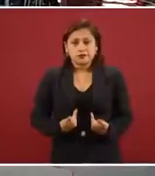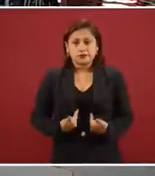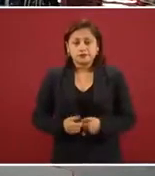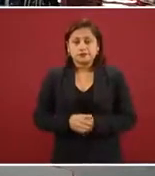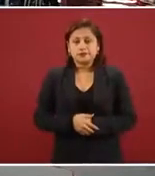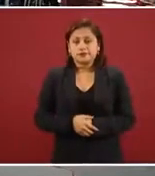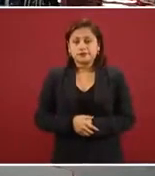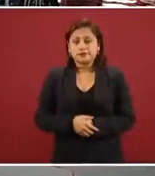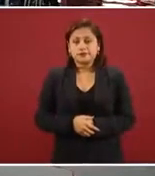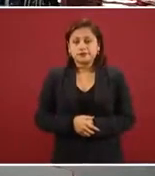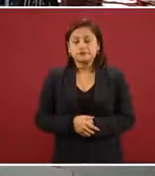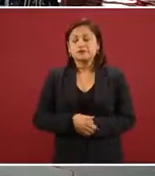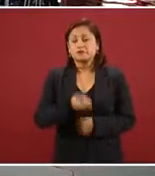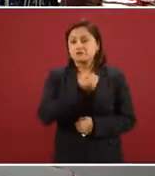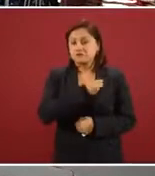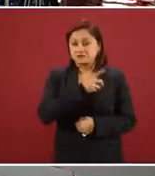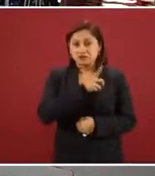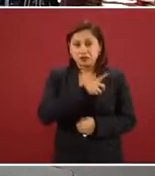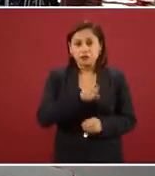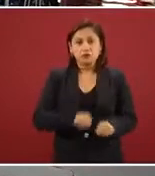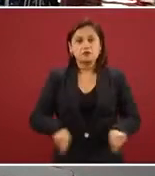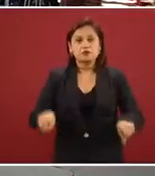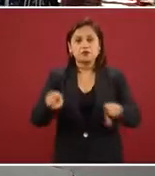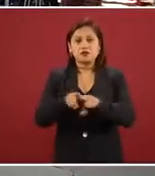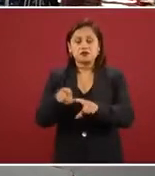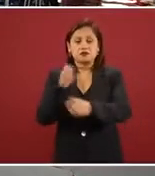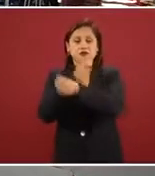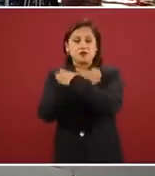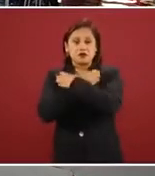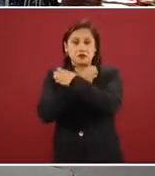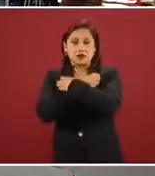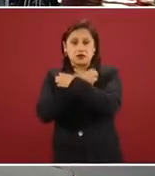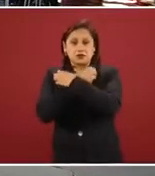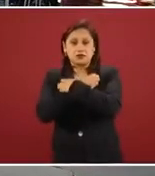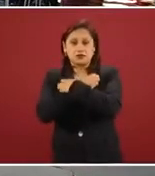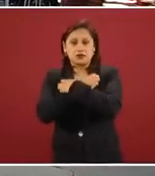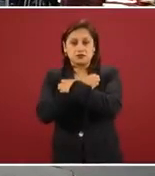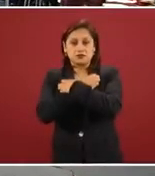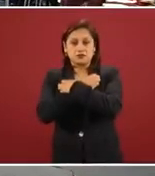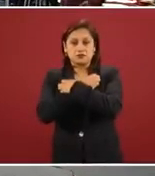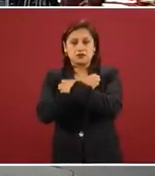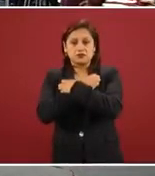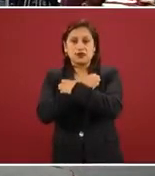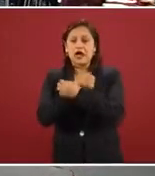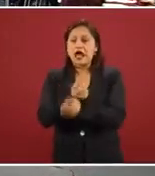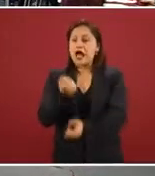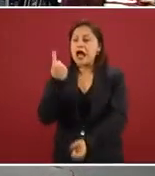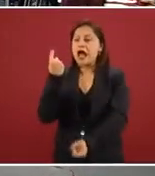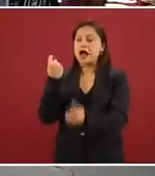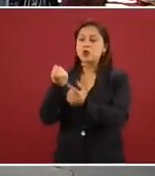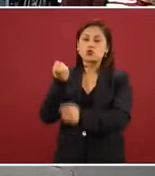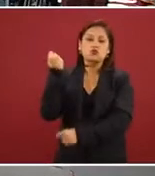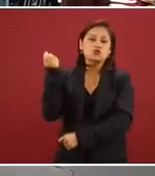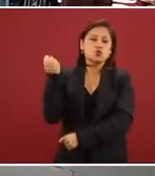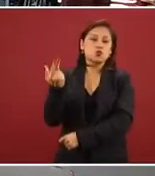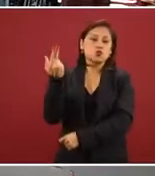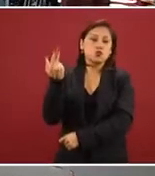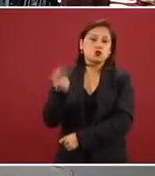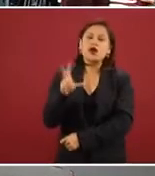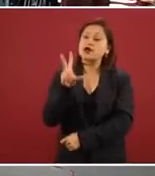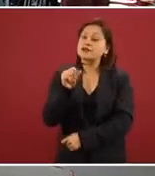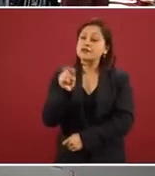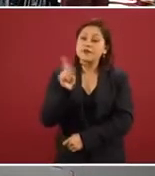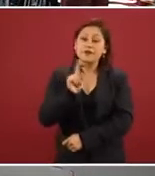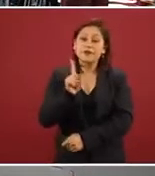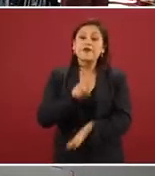la salud como la educación no pueden ser privilegios son derechos